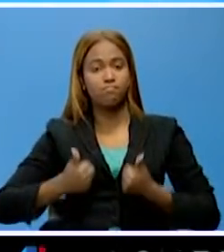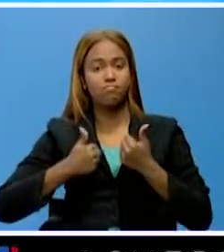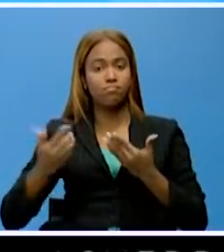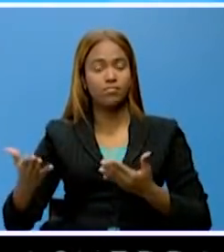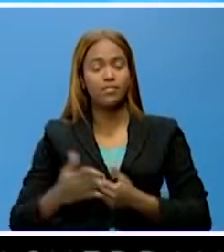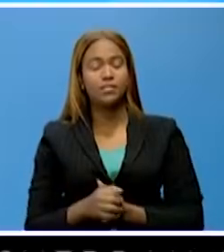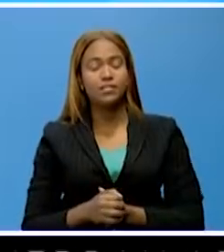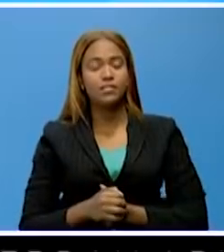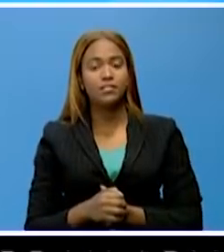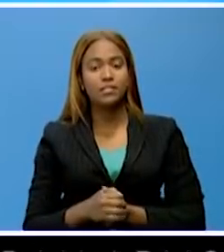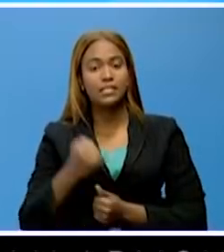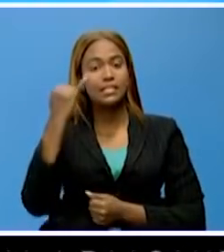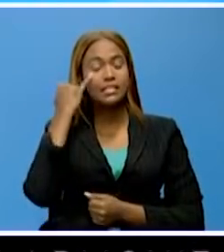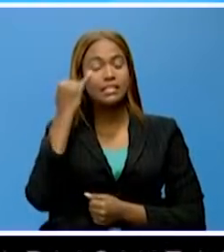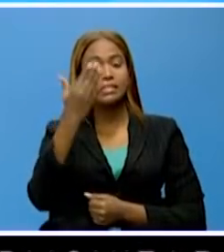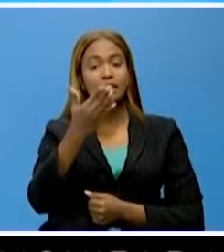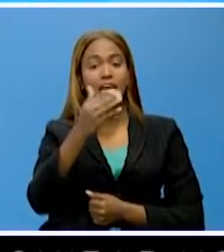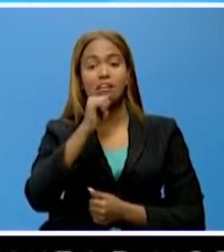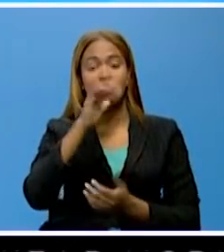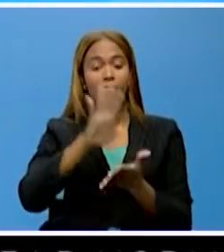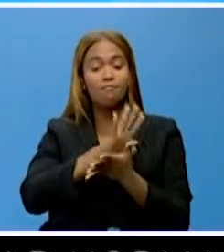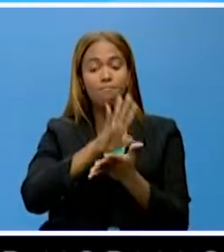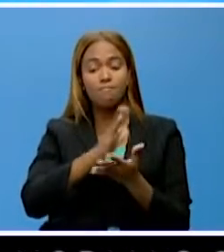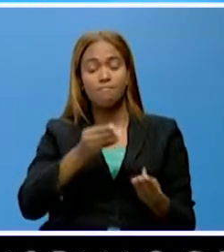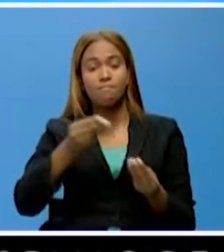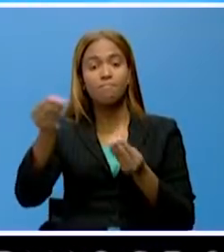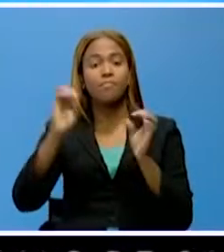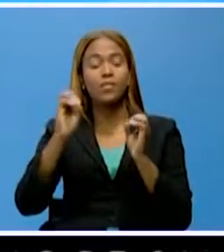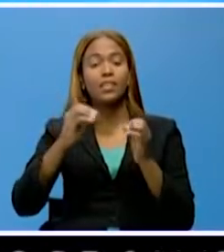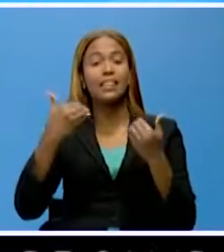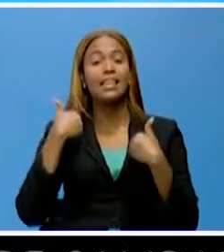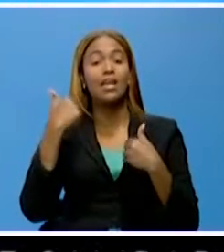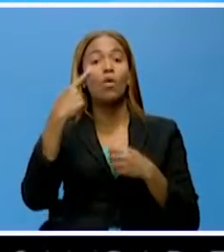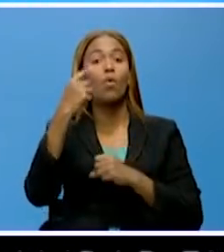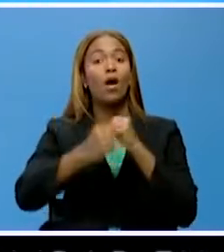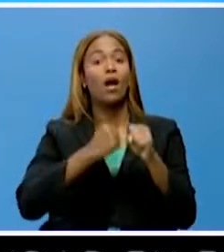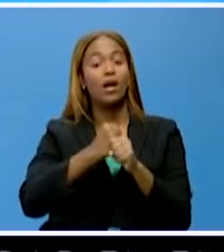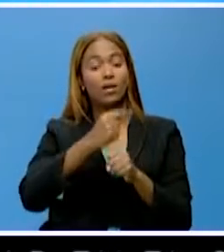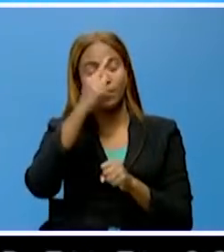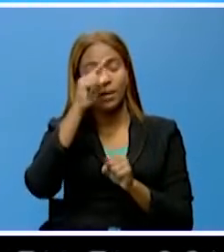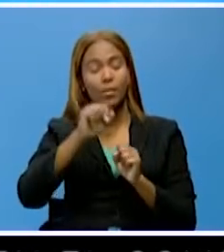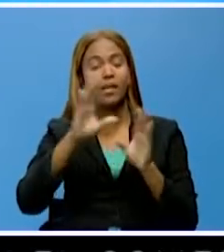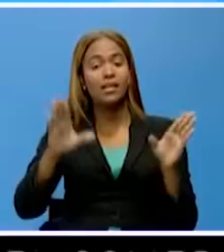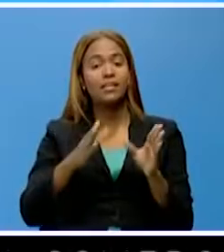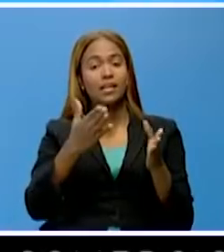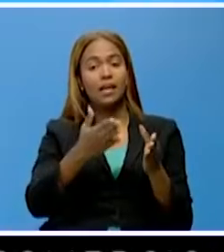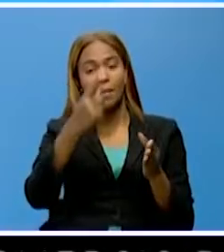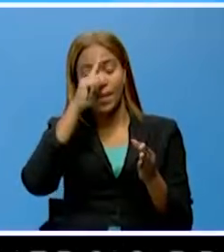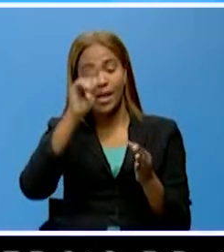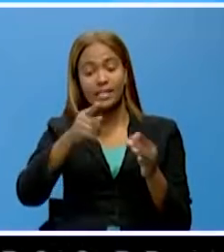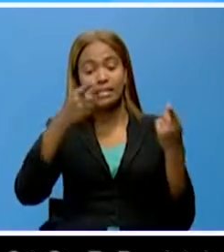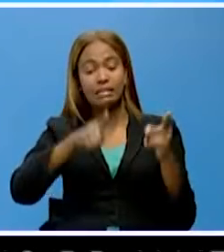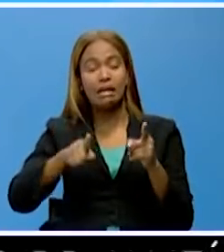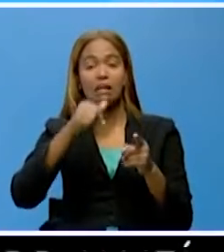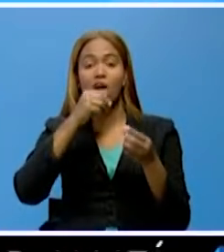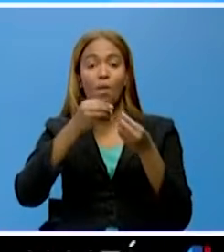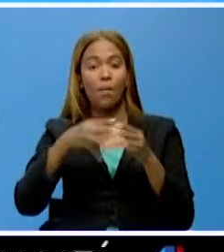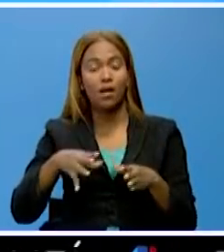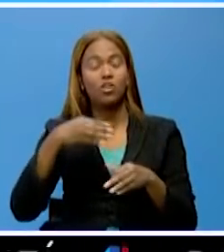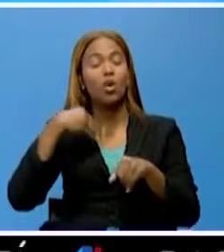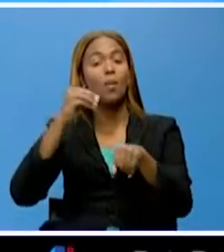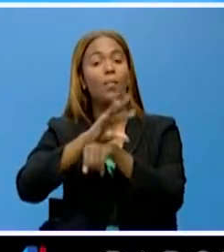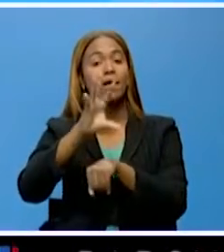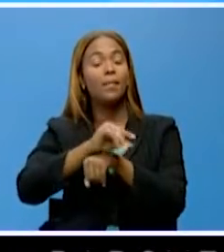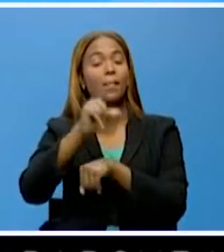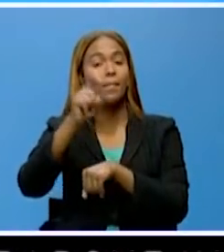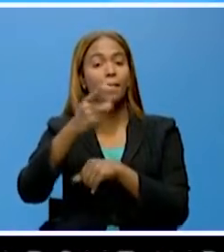Usted, si no ha devuelto la documentación que le pidieron, tenía 1 año para hacerlo, para que su caso se caiga. Yo le recomiendo o